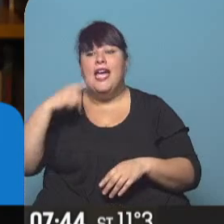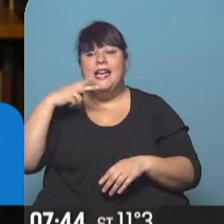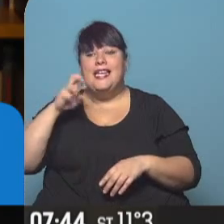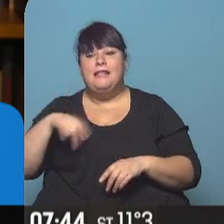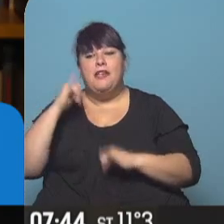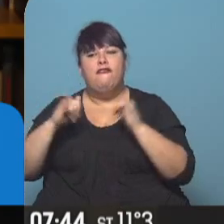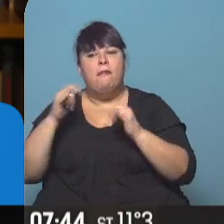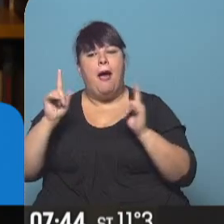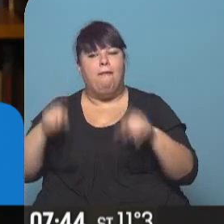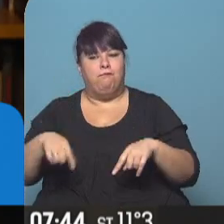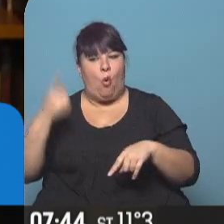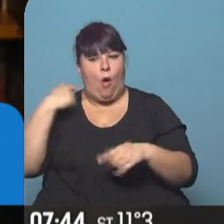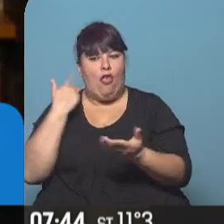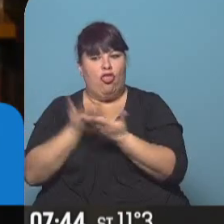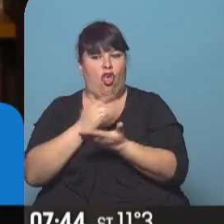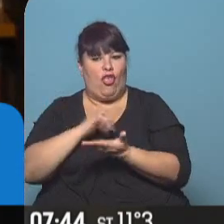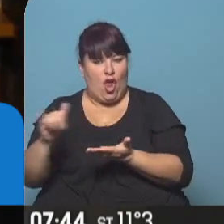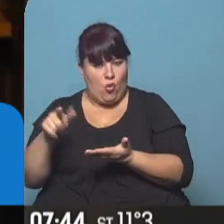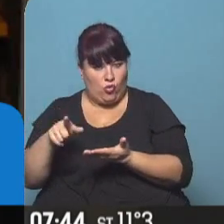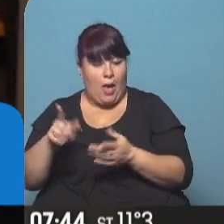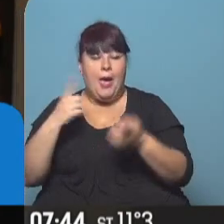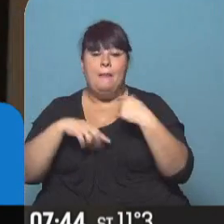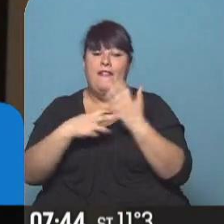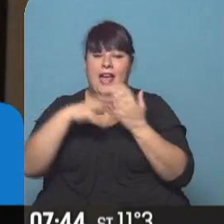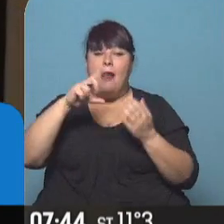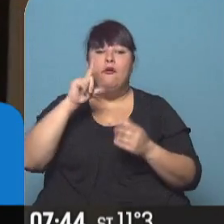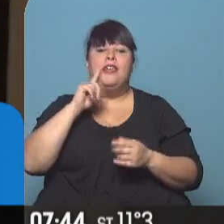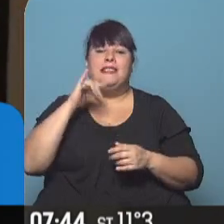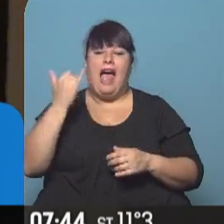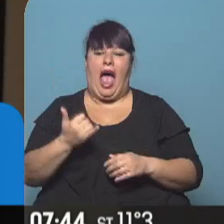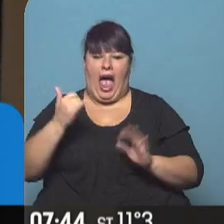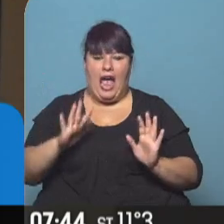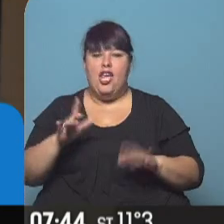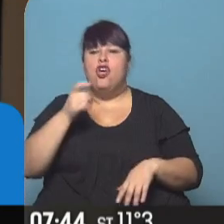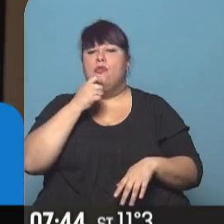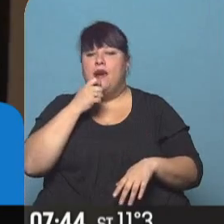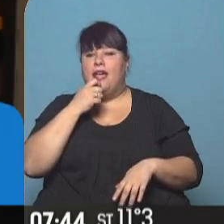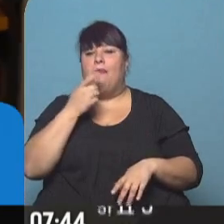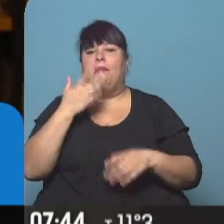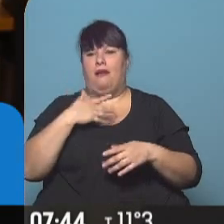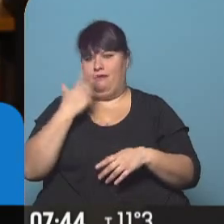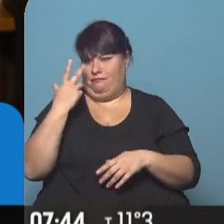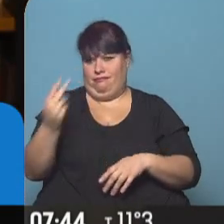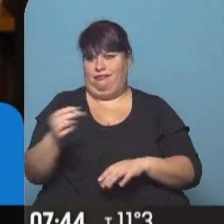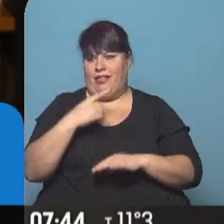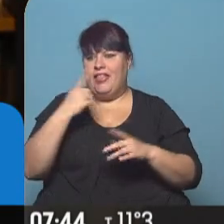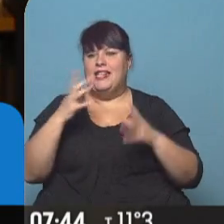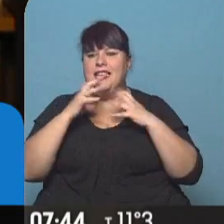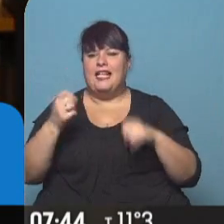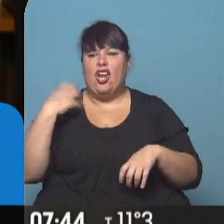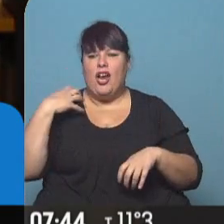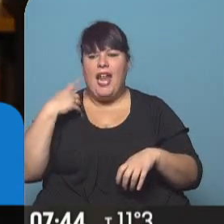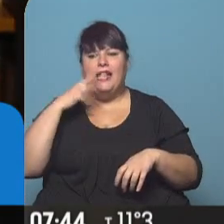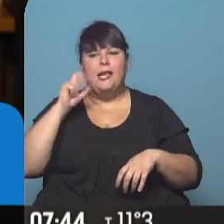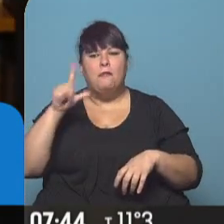alguna información que no tenía cuando formuló su denuncia pero el fiscal pollicita hoy si la tienen por ejemplo la desmentida categórica del secretario general